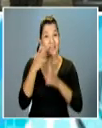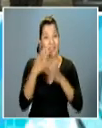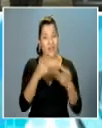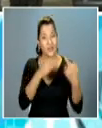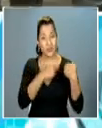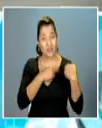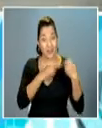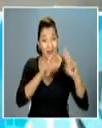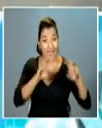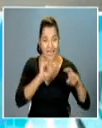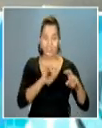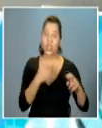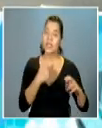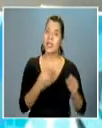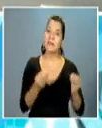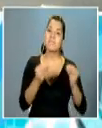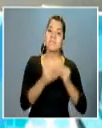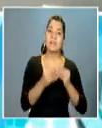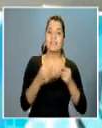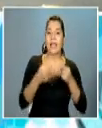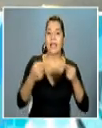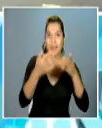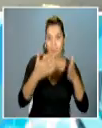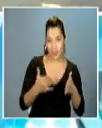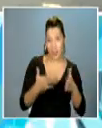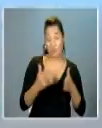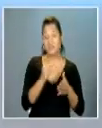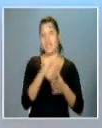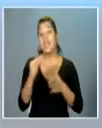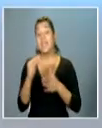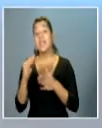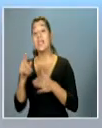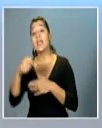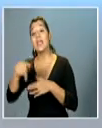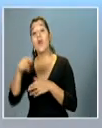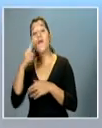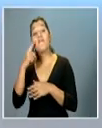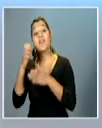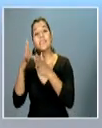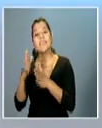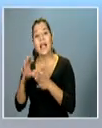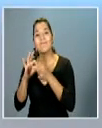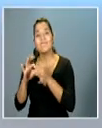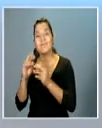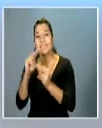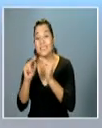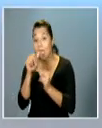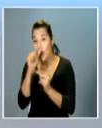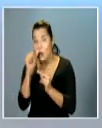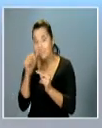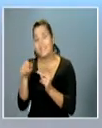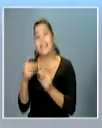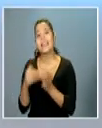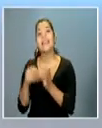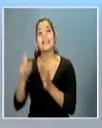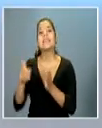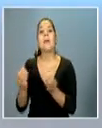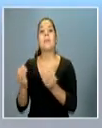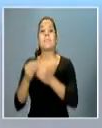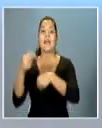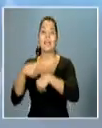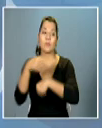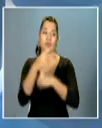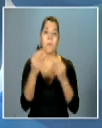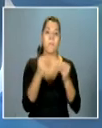inmediata. Los casos de narcotráfico, por así decirlo, tienen un alargue en su investigación, en su procesamiento. Entonces, un fiscal, un juez de narcotráfico, digamos,